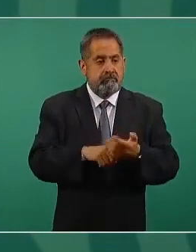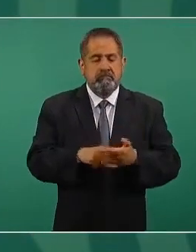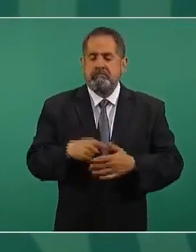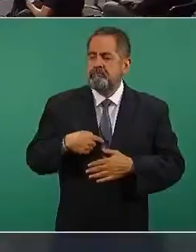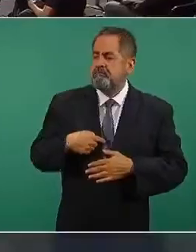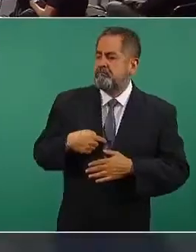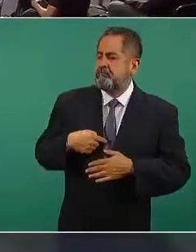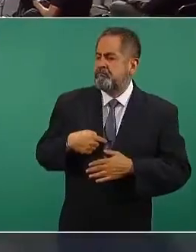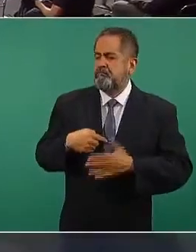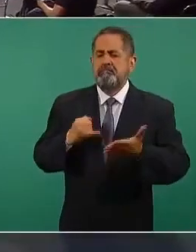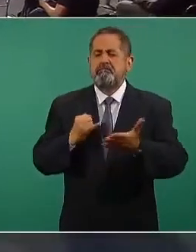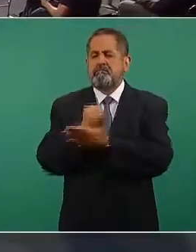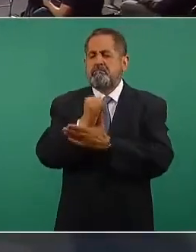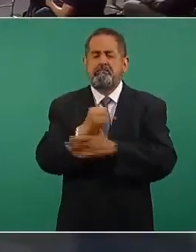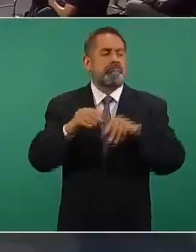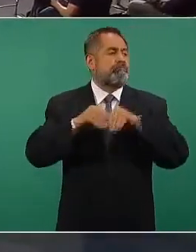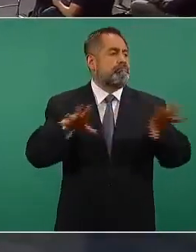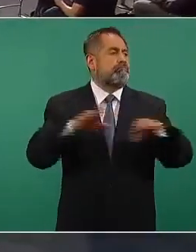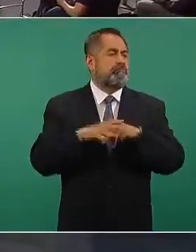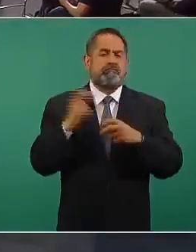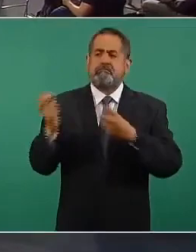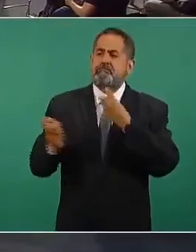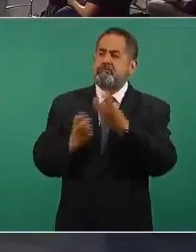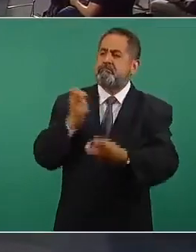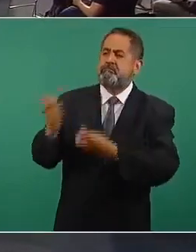decidían sobre la vida pública.